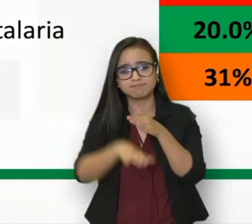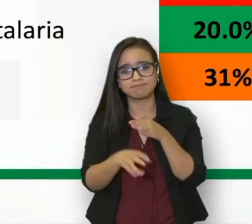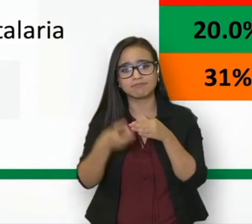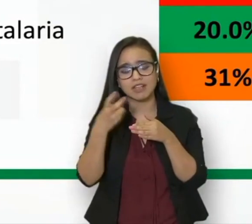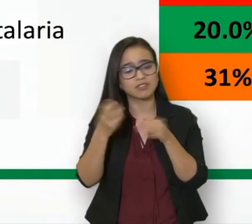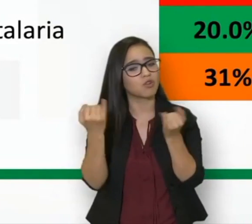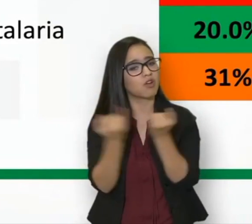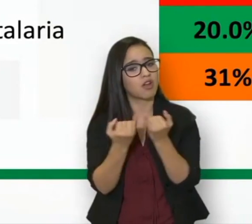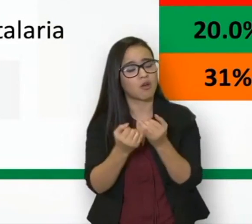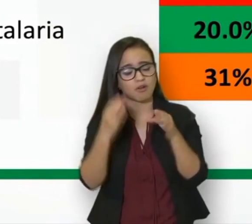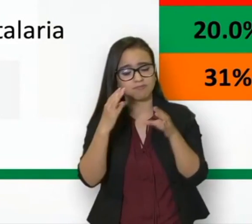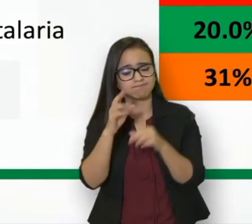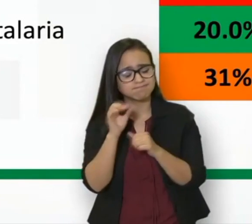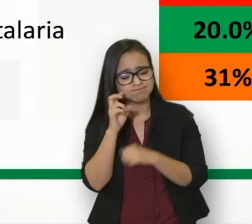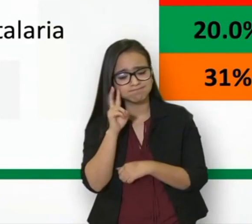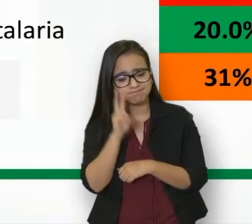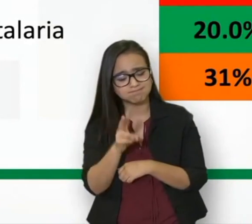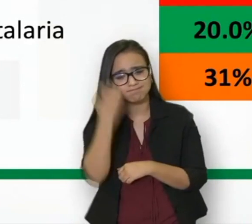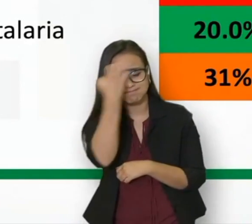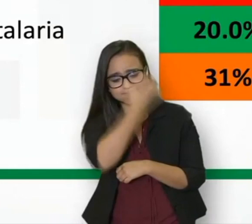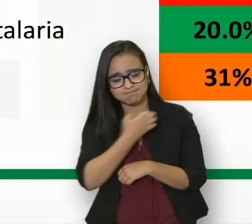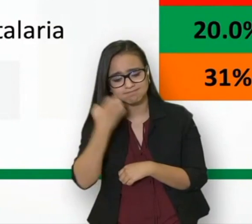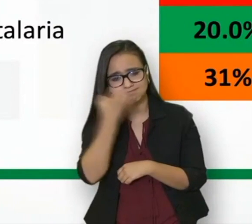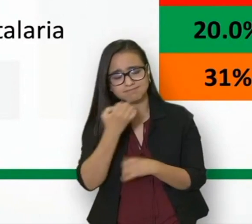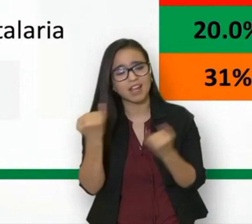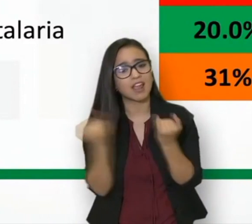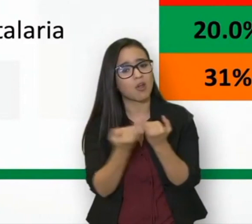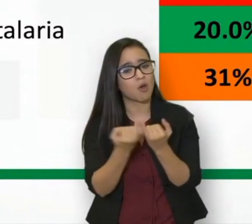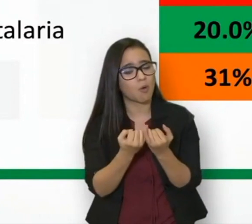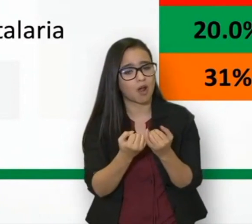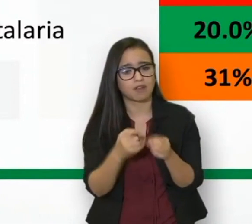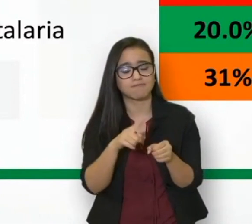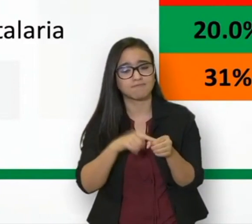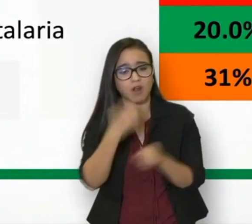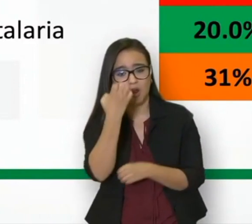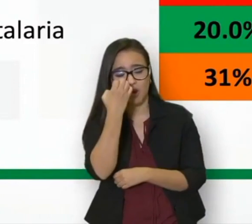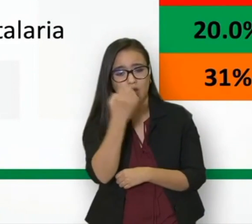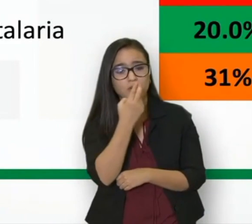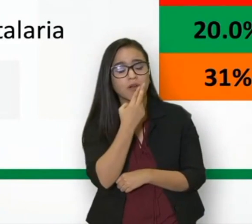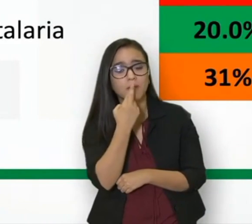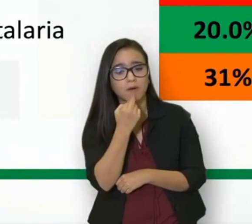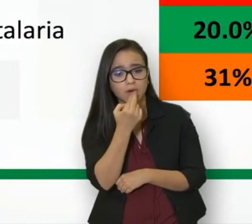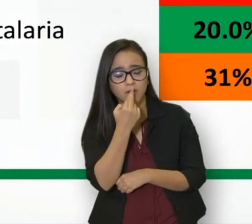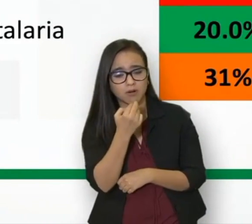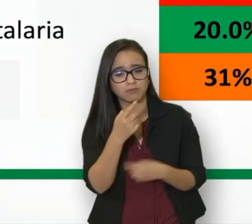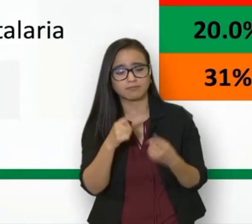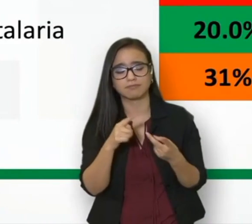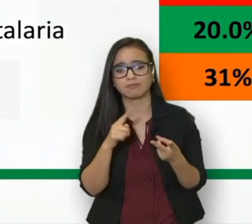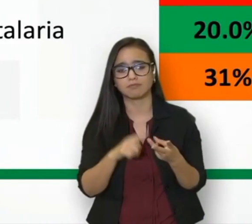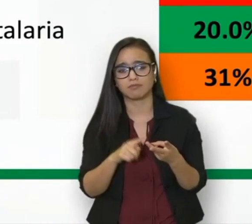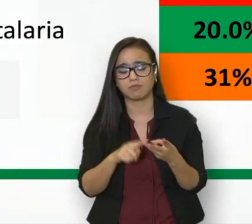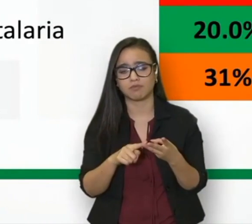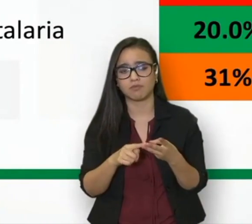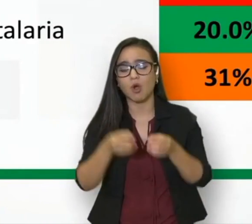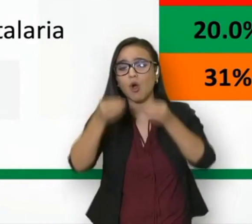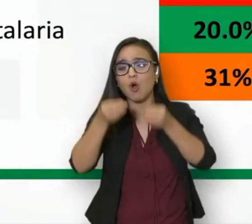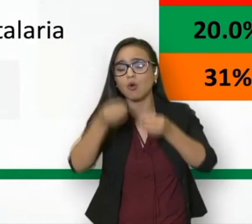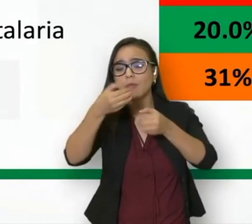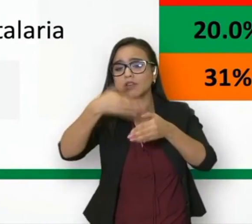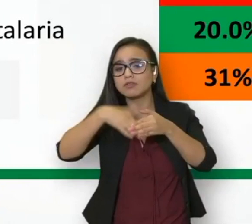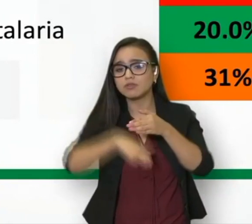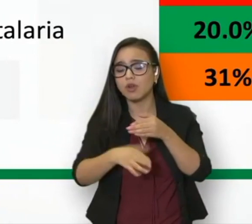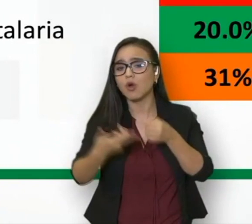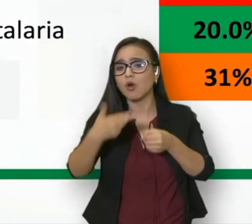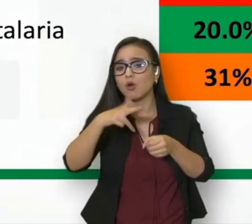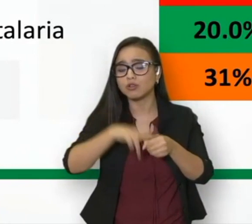como va incrementando aparecemos en rojo el porcentaje de ocupación hospitalaria que es un indicador muy